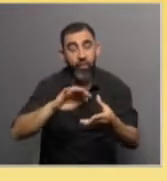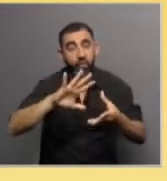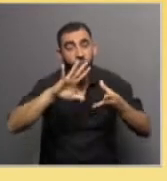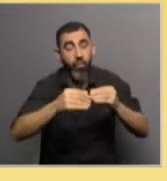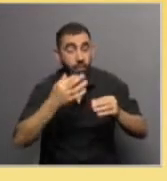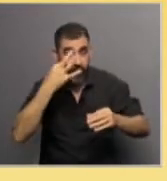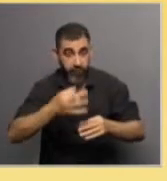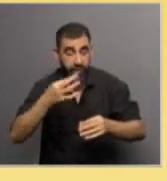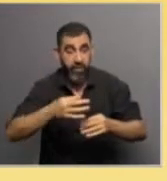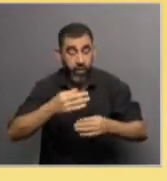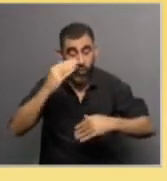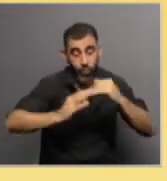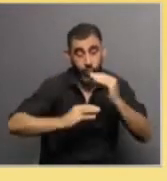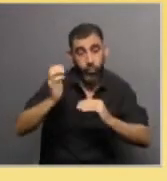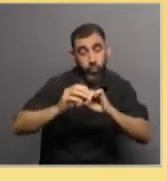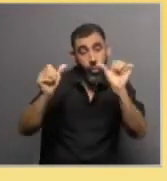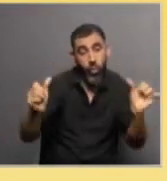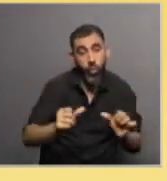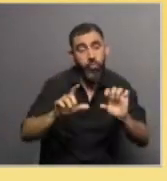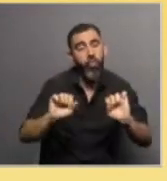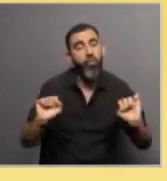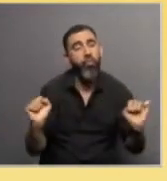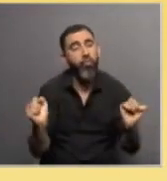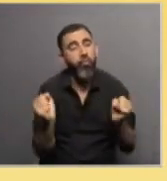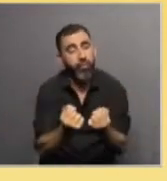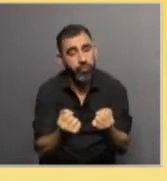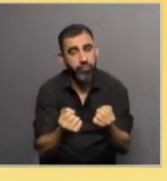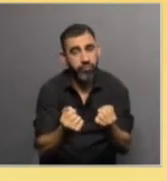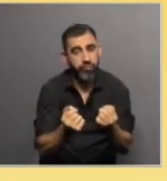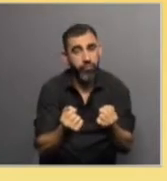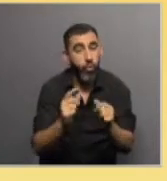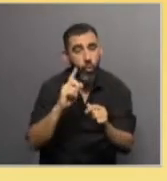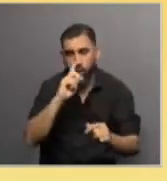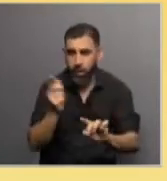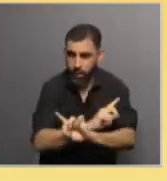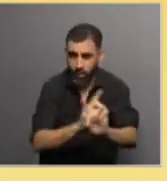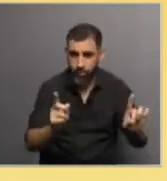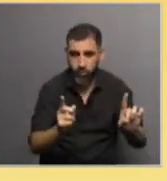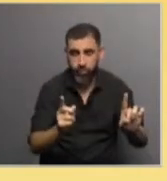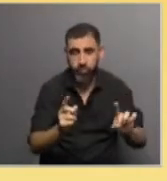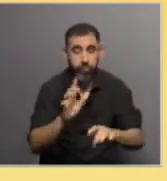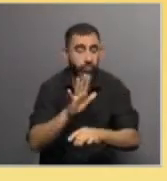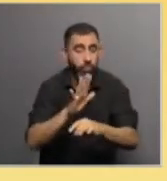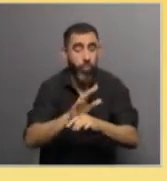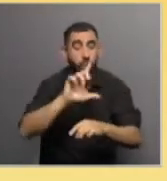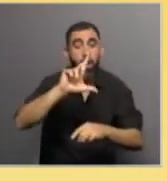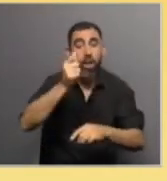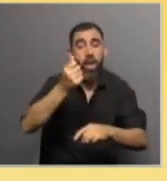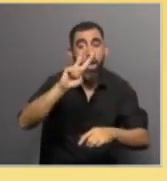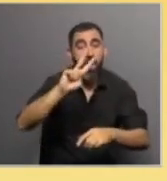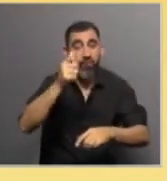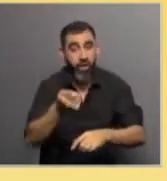en realidad de estructura se genera con un enfriamiento relativamente no tan rápido como las lavas que